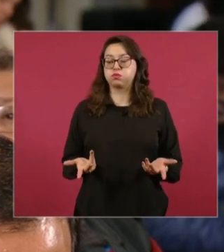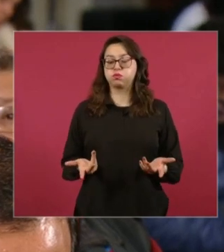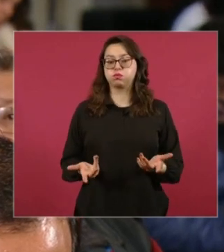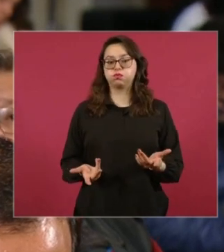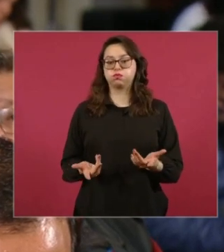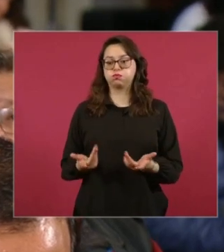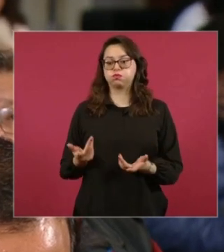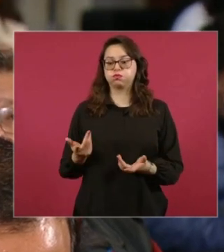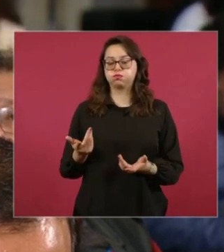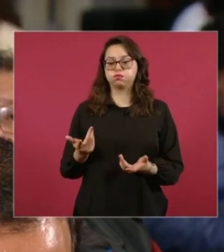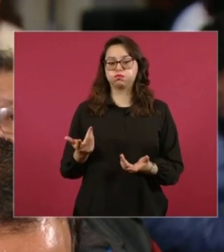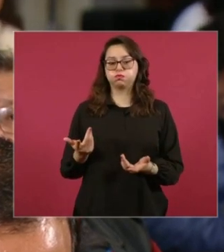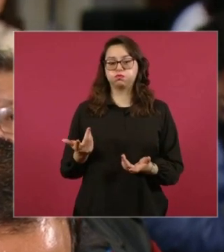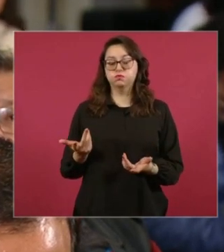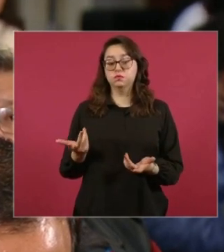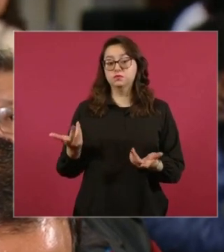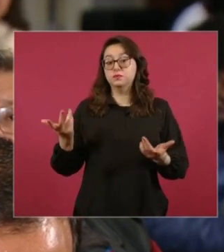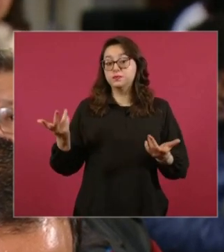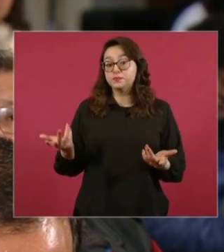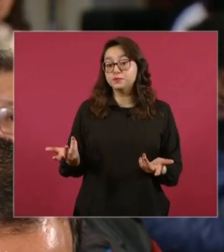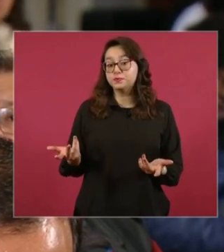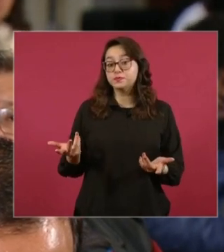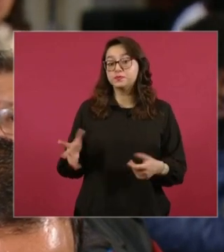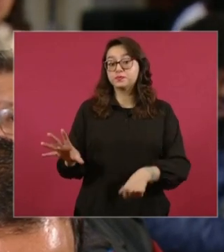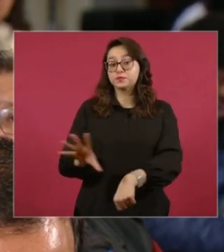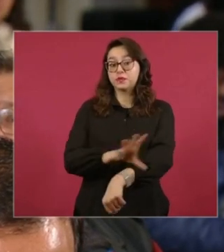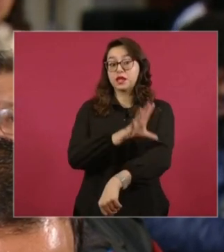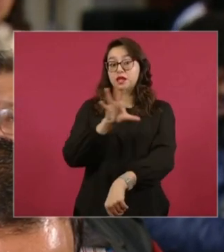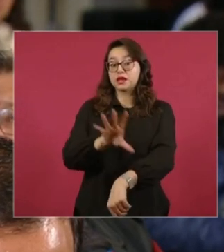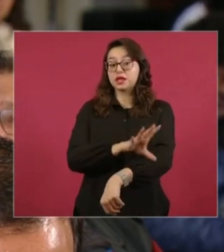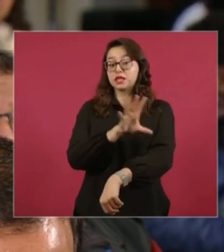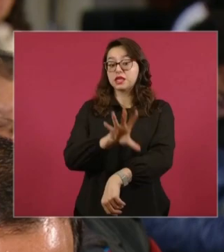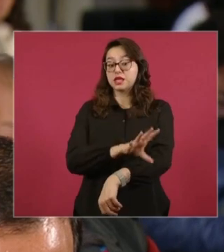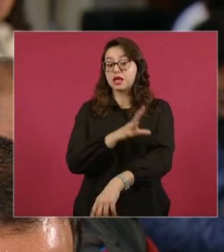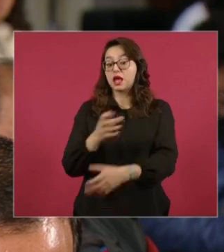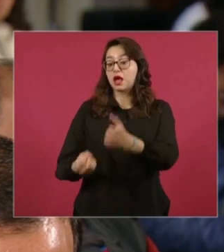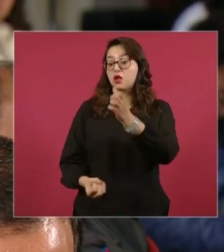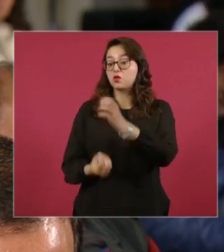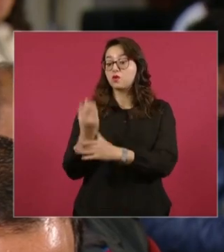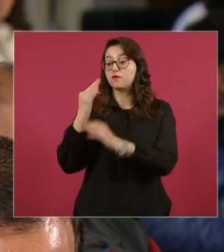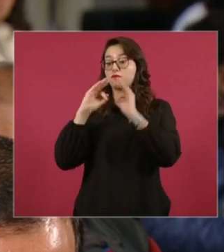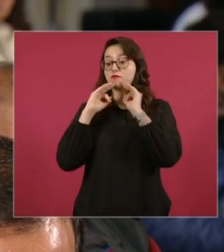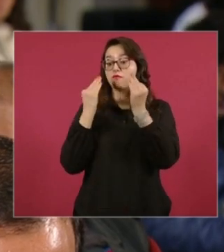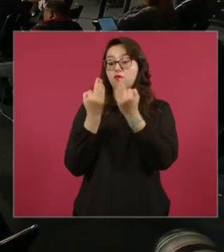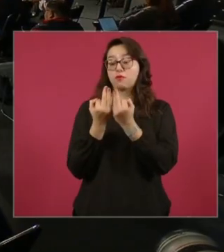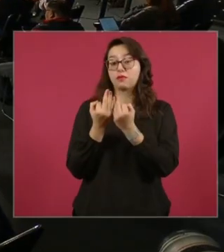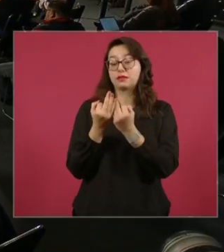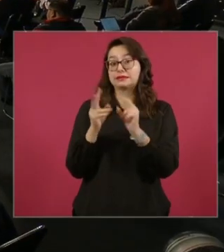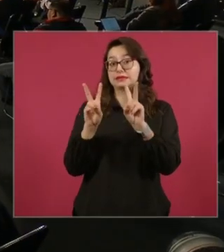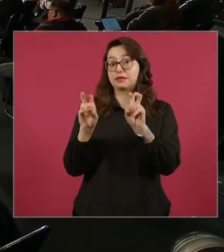nacionales qué representa el sector energético? Porque aún vemos